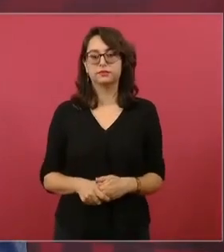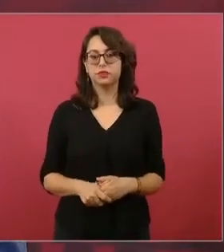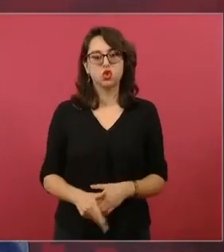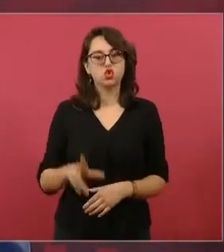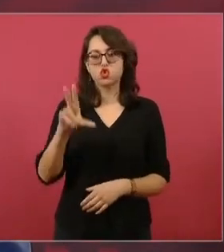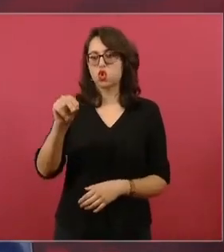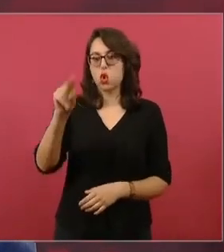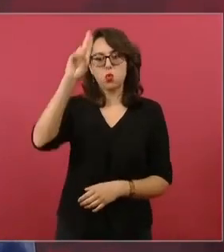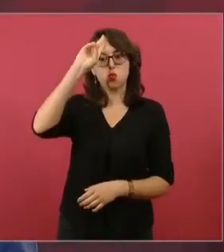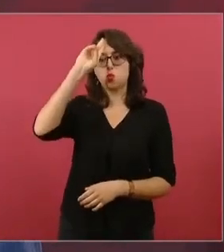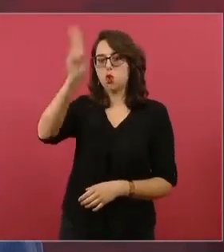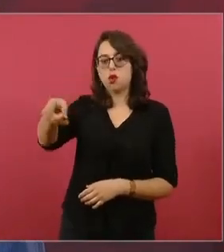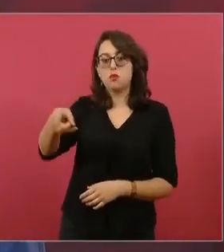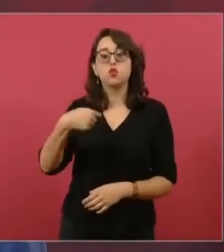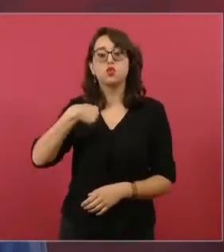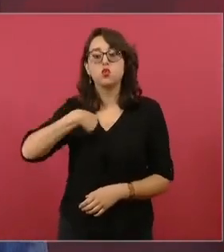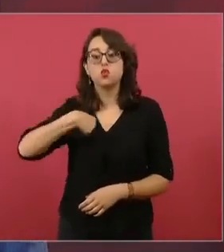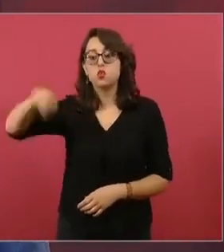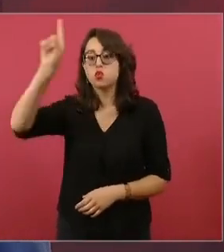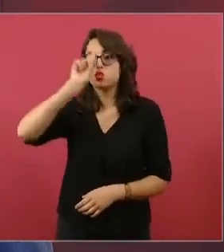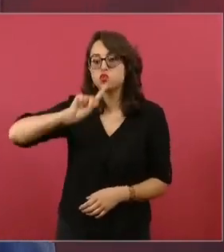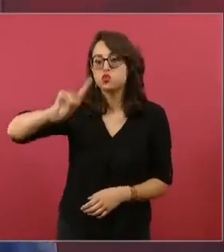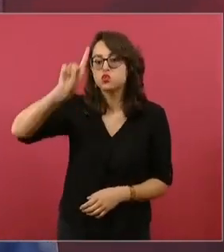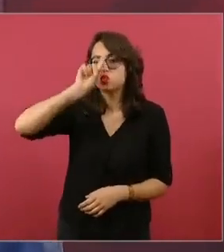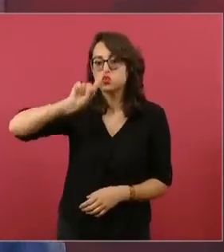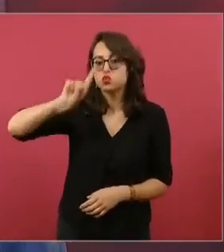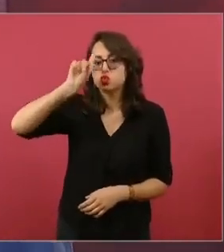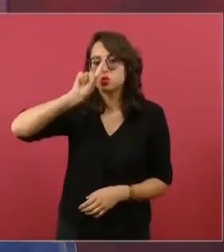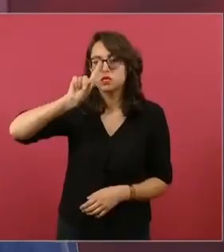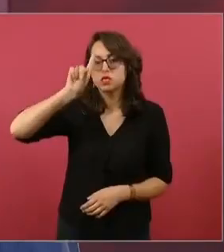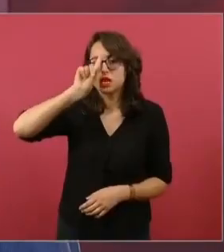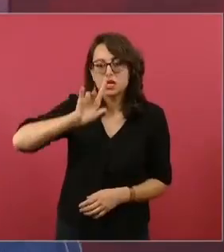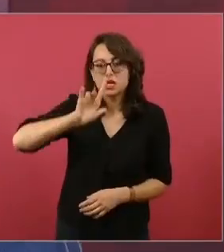Prohibido prohibir. Nada más es